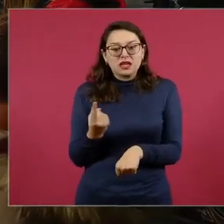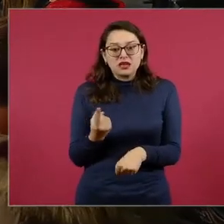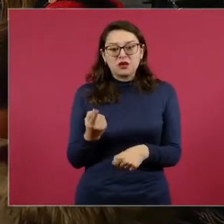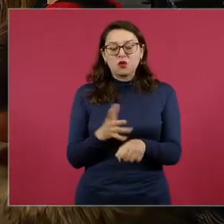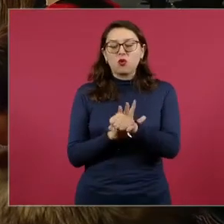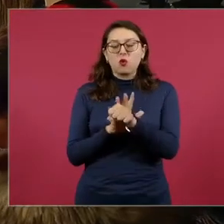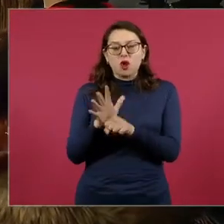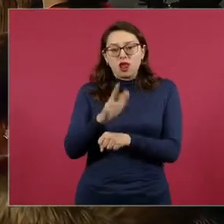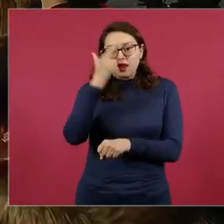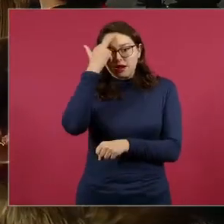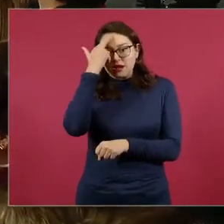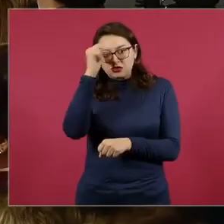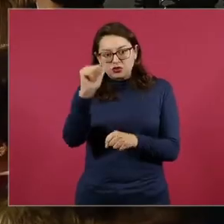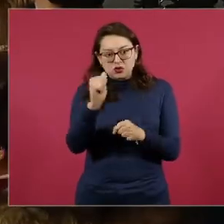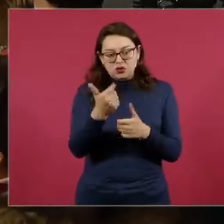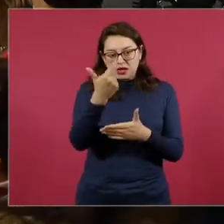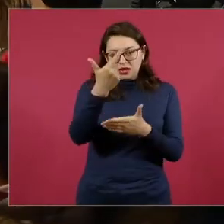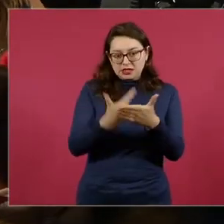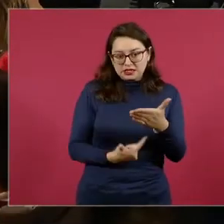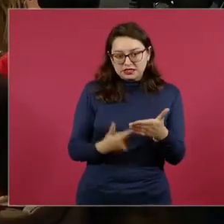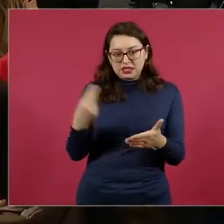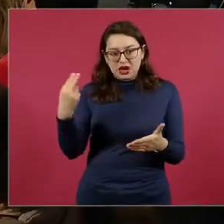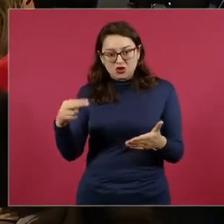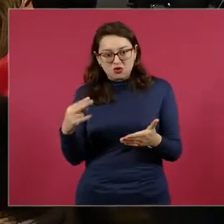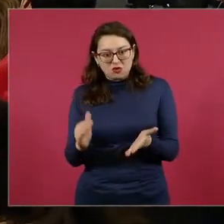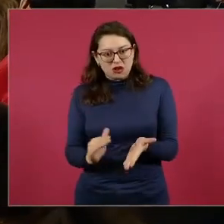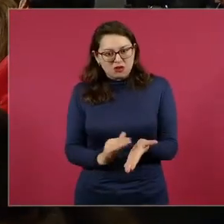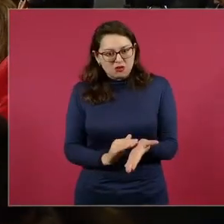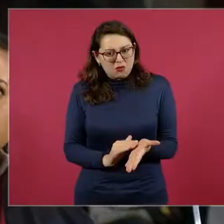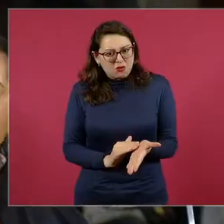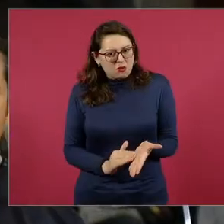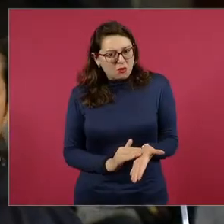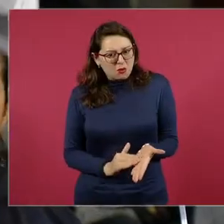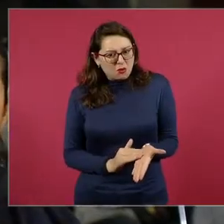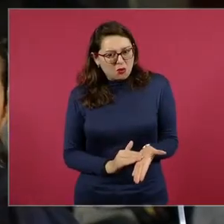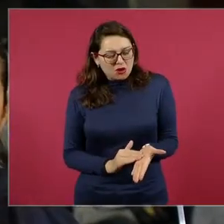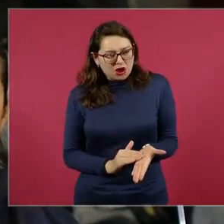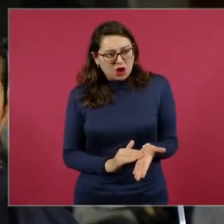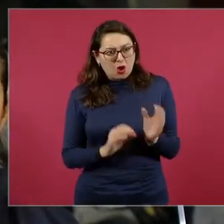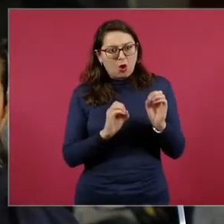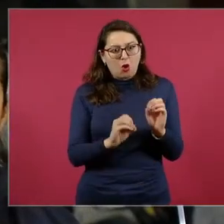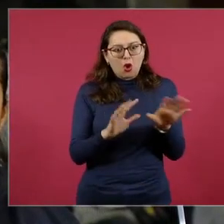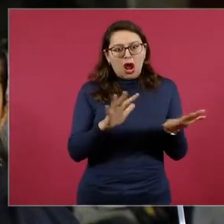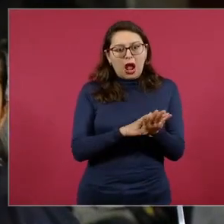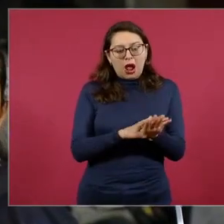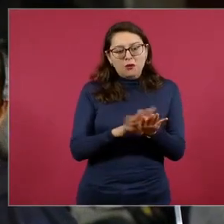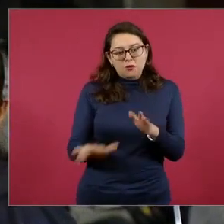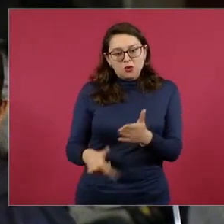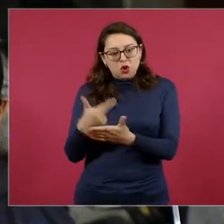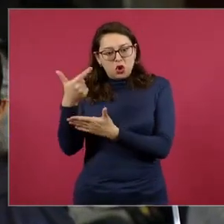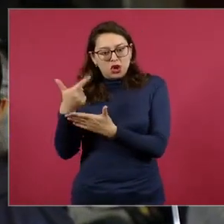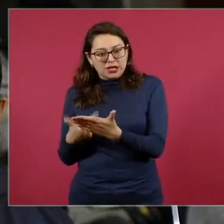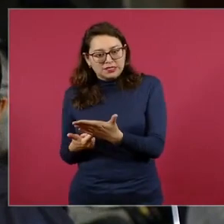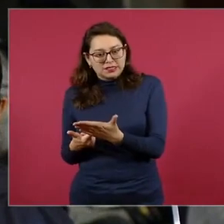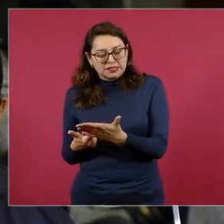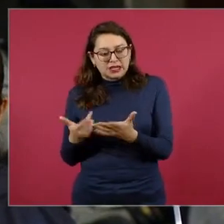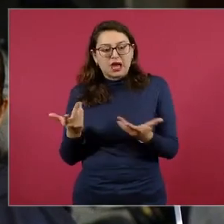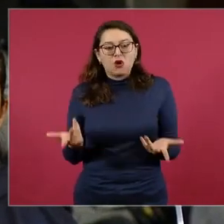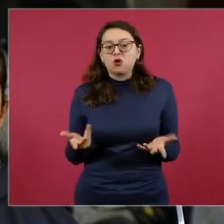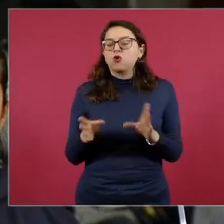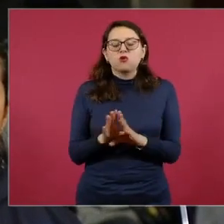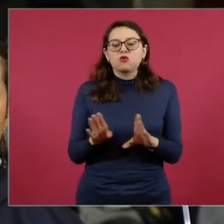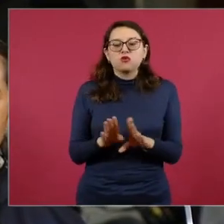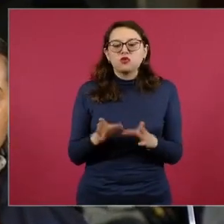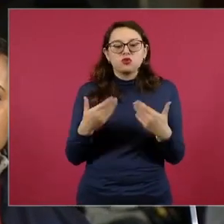ya no aparecen en la base de datos. Y si esos están en el listado de los que ustedes están